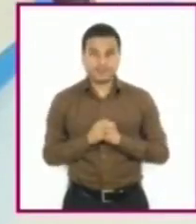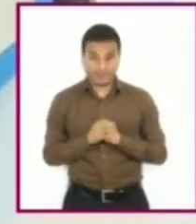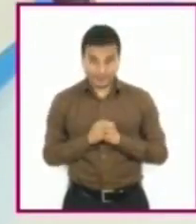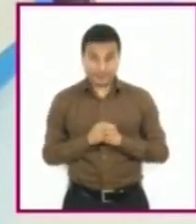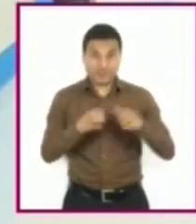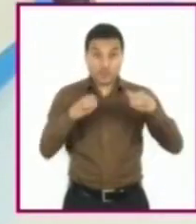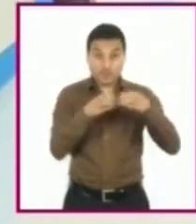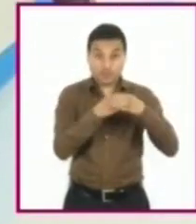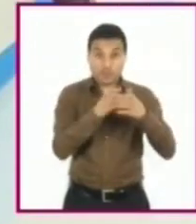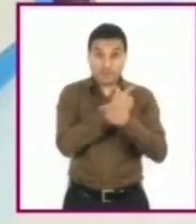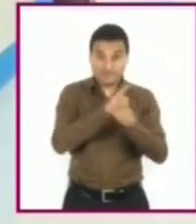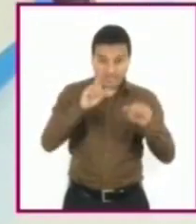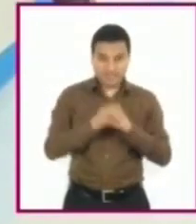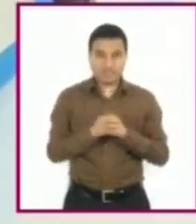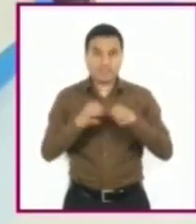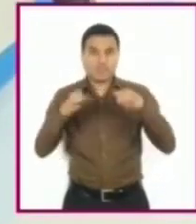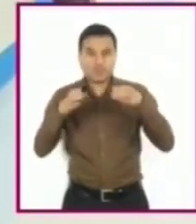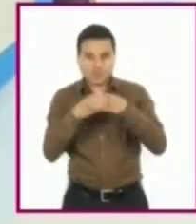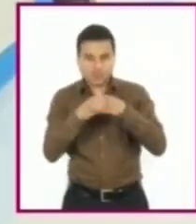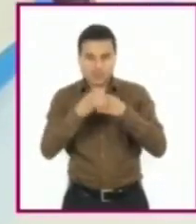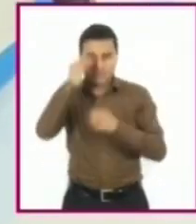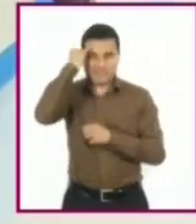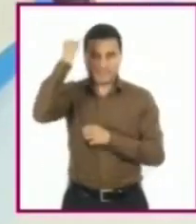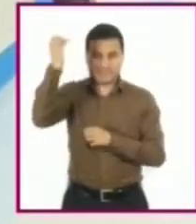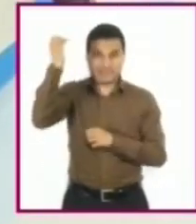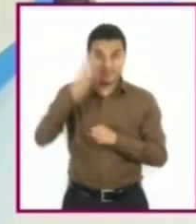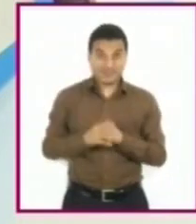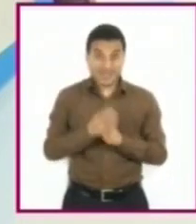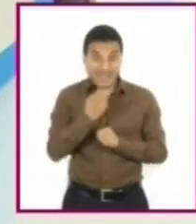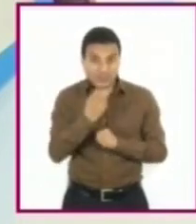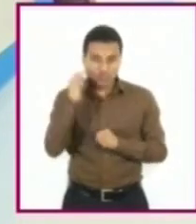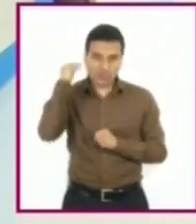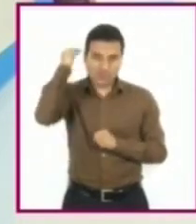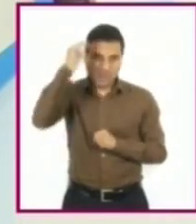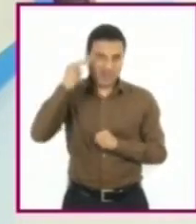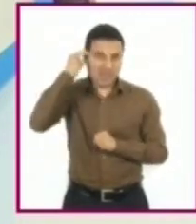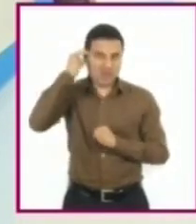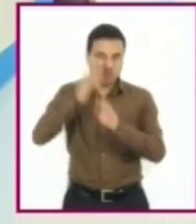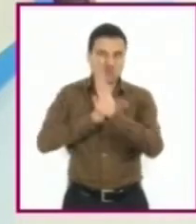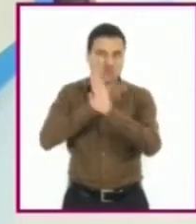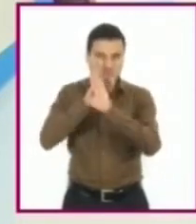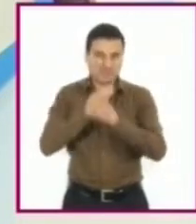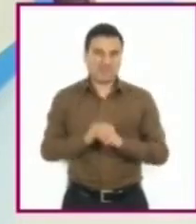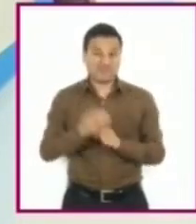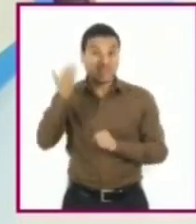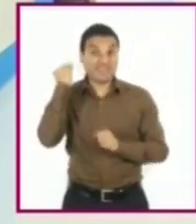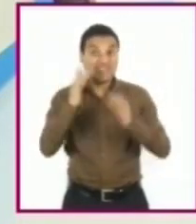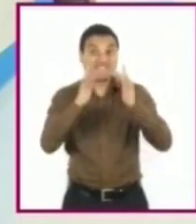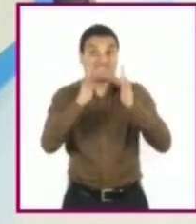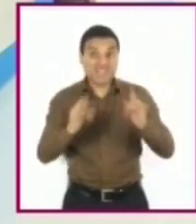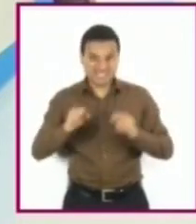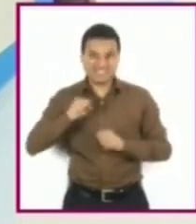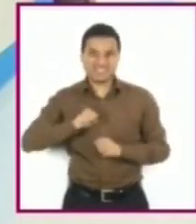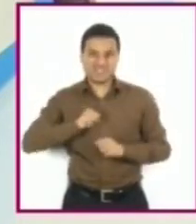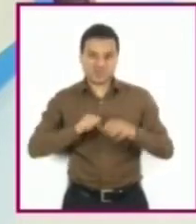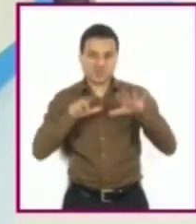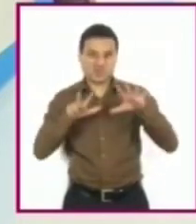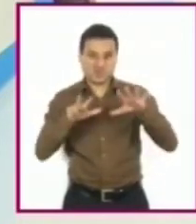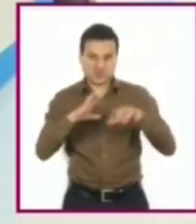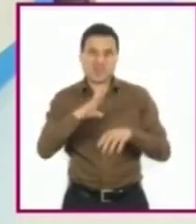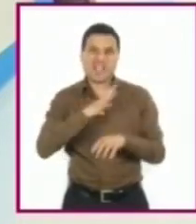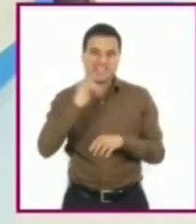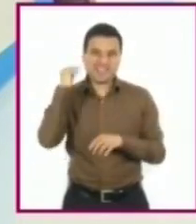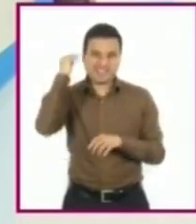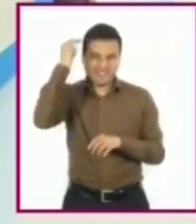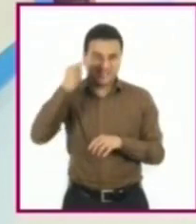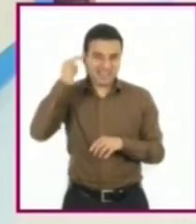como las ideas ilustradas eran contrarias al régimen monárquico, que se vivía en Francia a finales del siglo XVIII, bajo